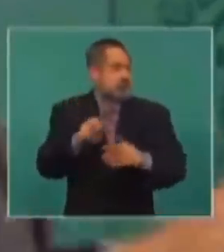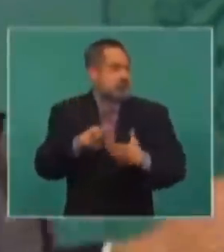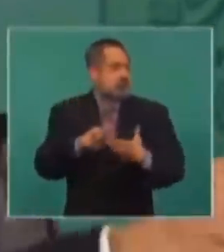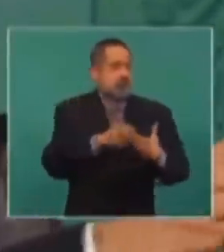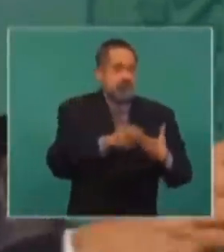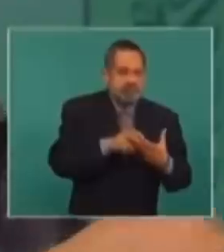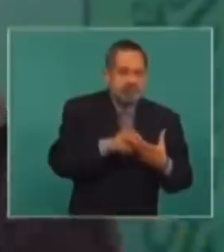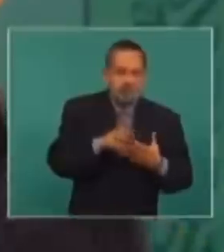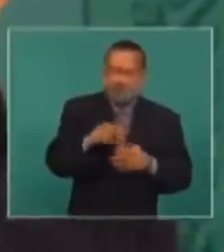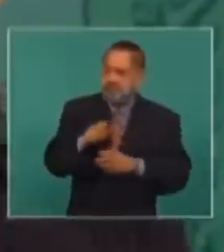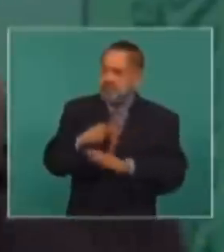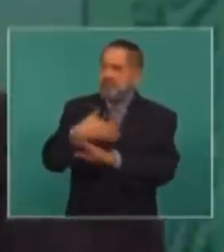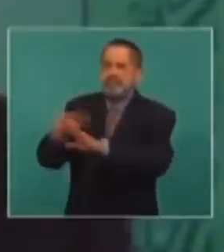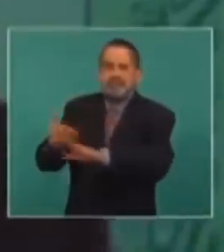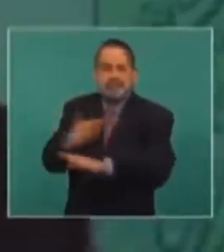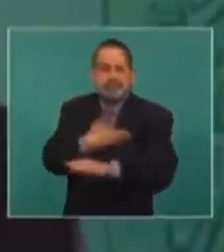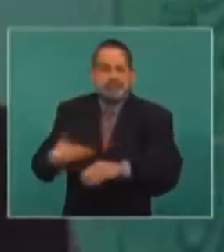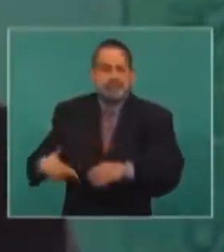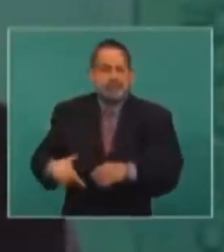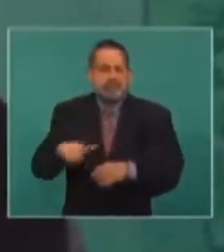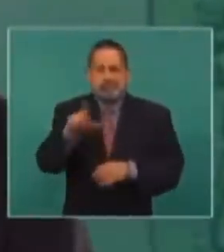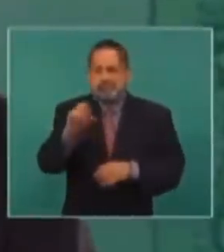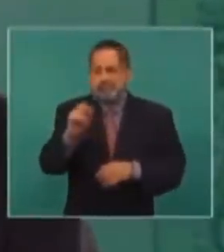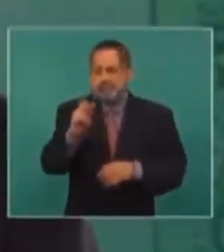al presidente de los mateos